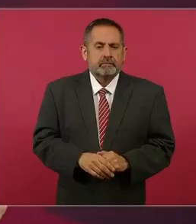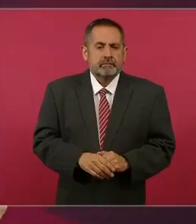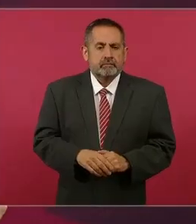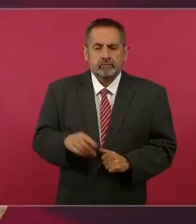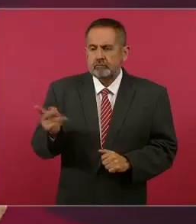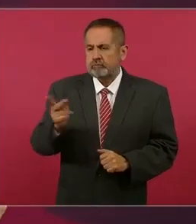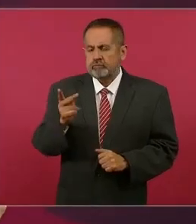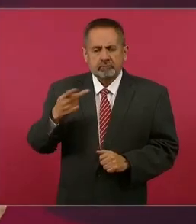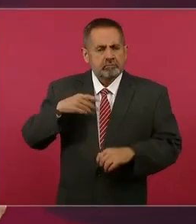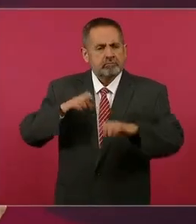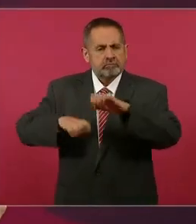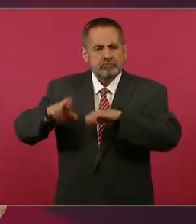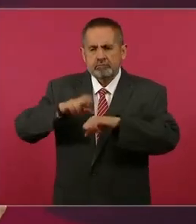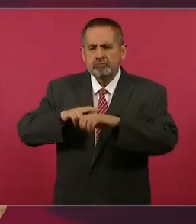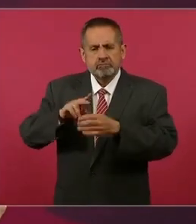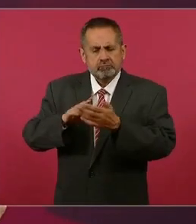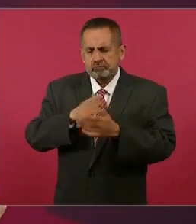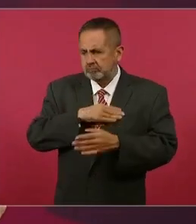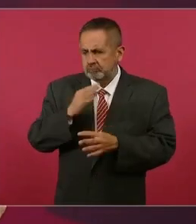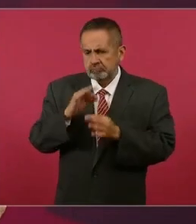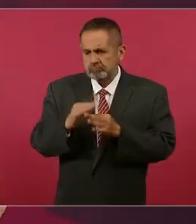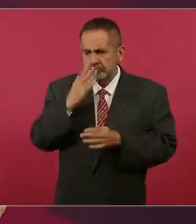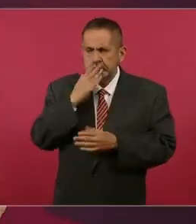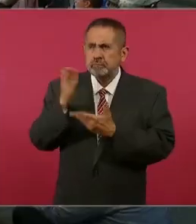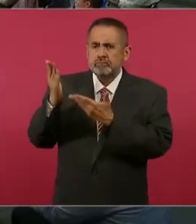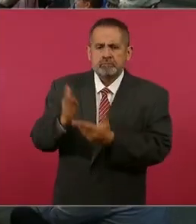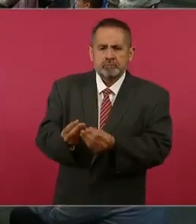Son muy buenos embajadores, están llegando,